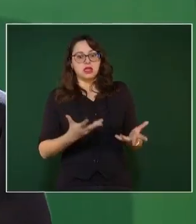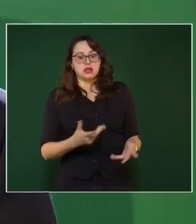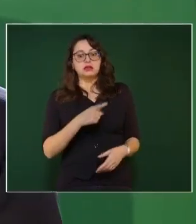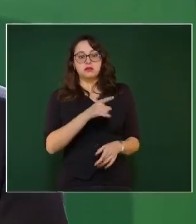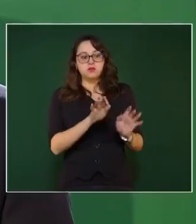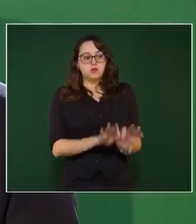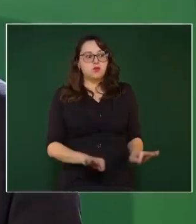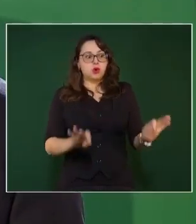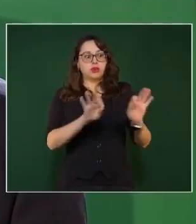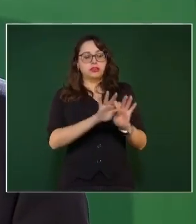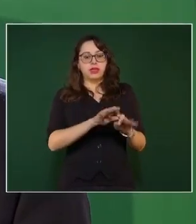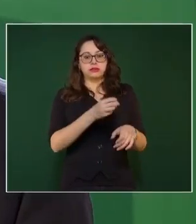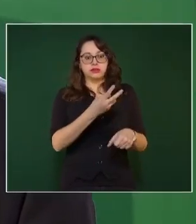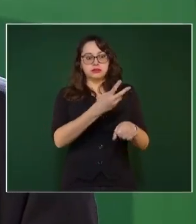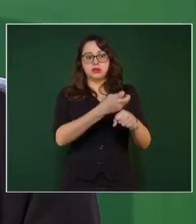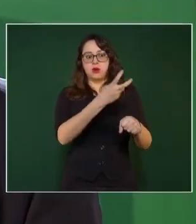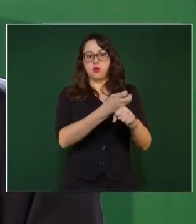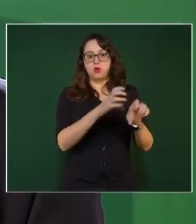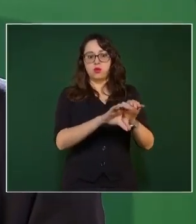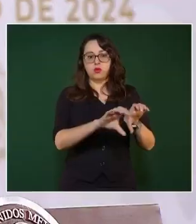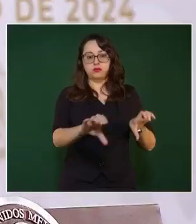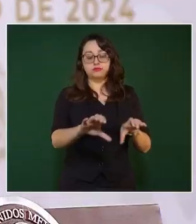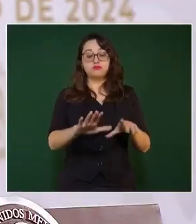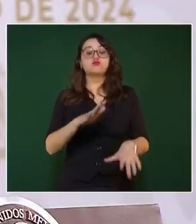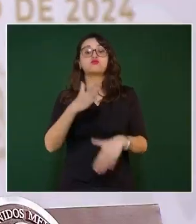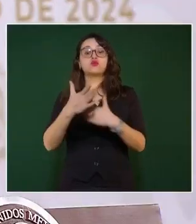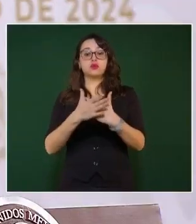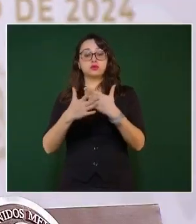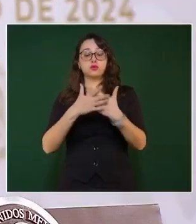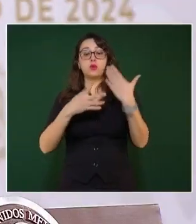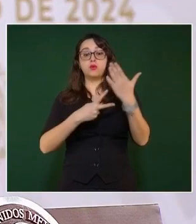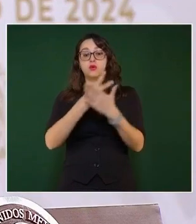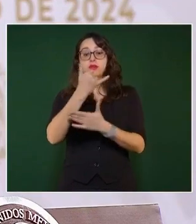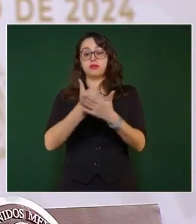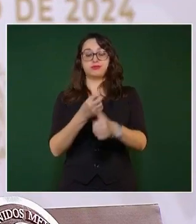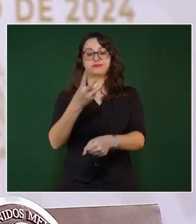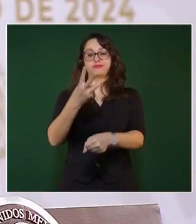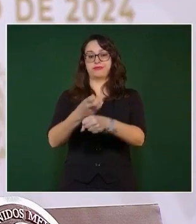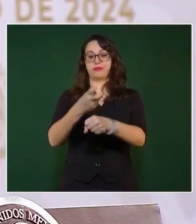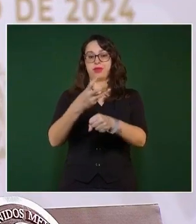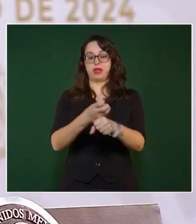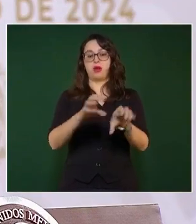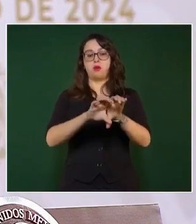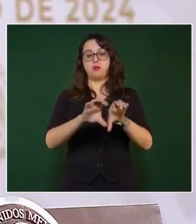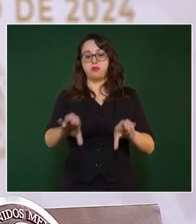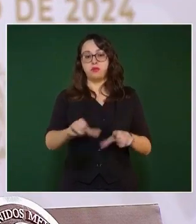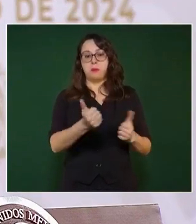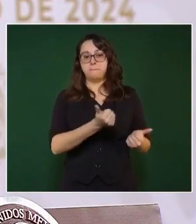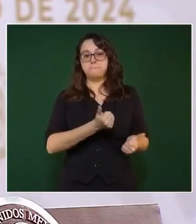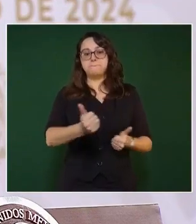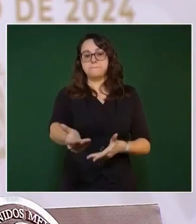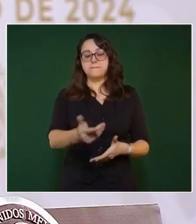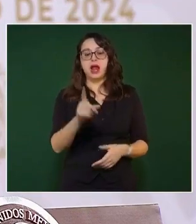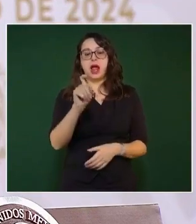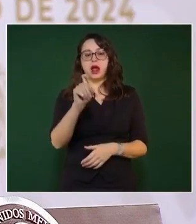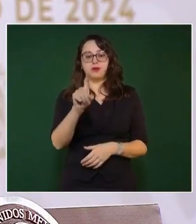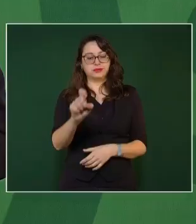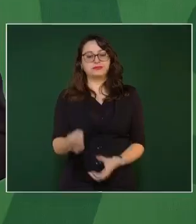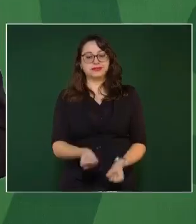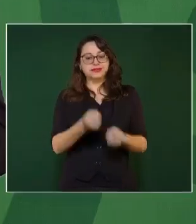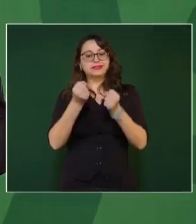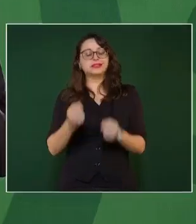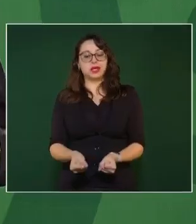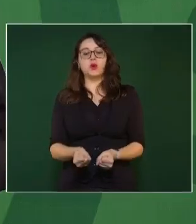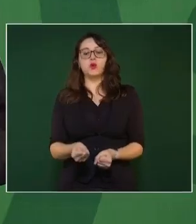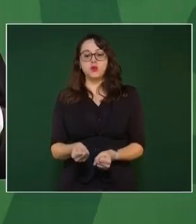le podríamos denominar acueducto 3 o próximo proyecto para poder tener agua para las próximas generaciones, sin lugar a dudas,